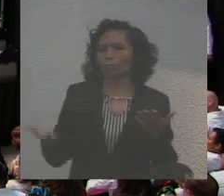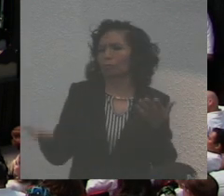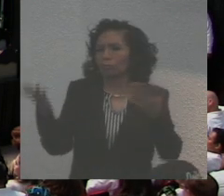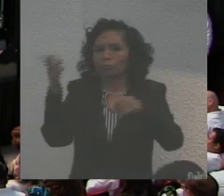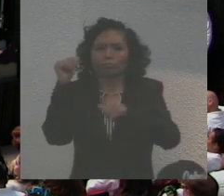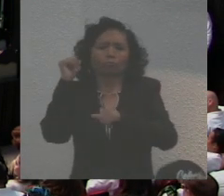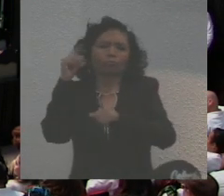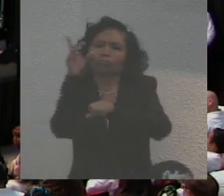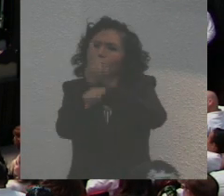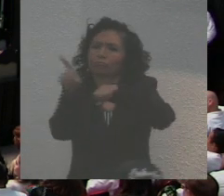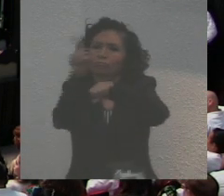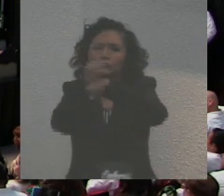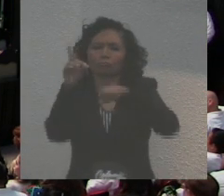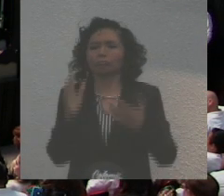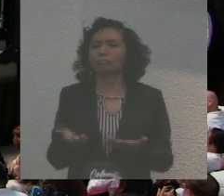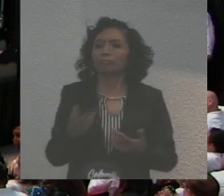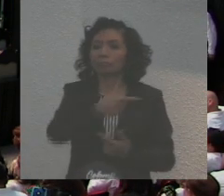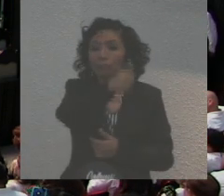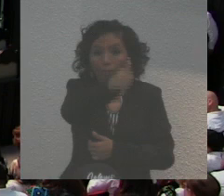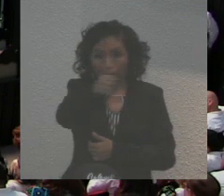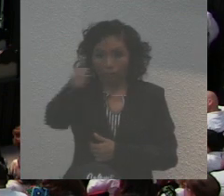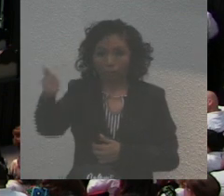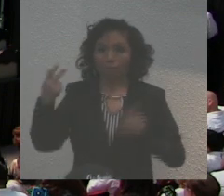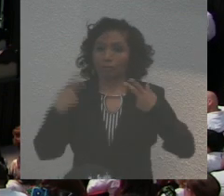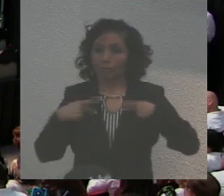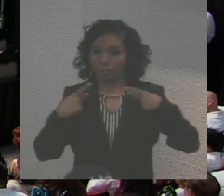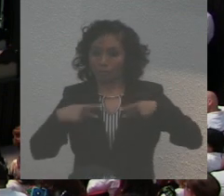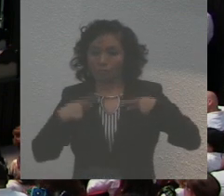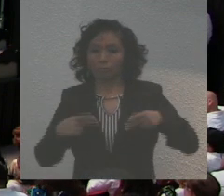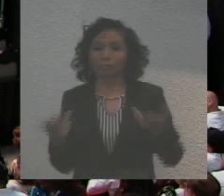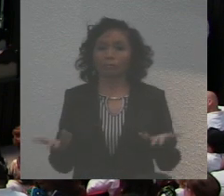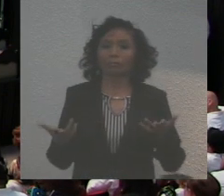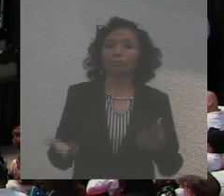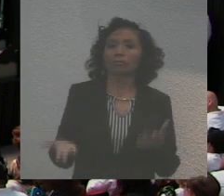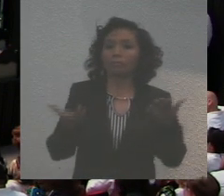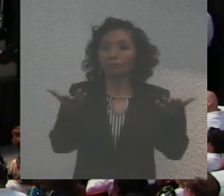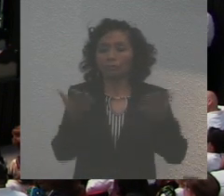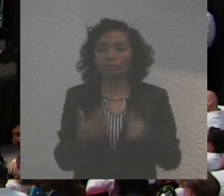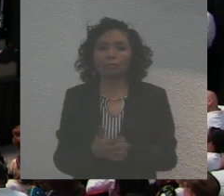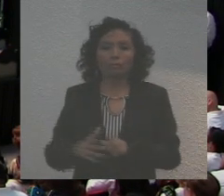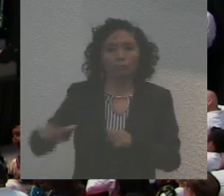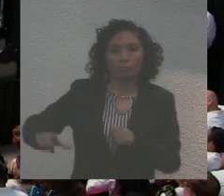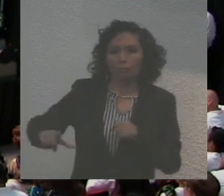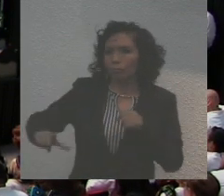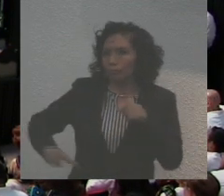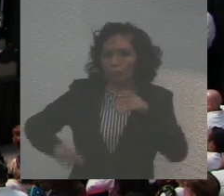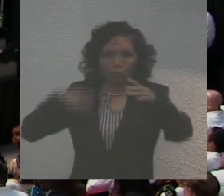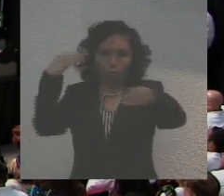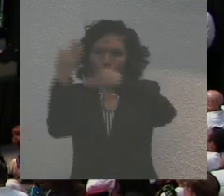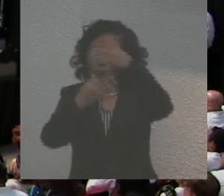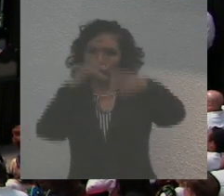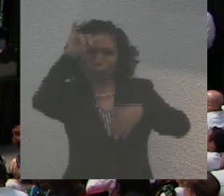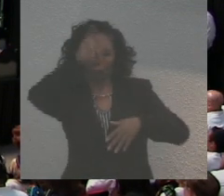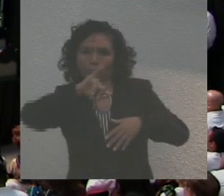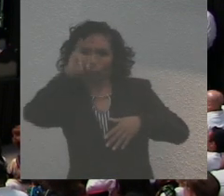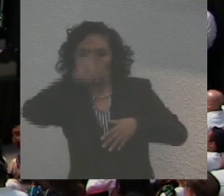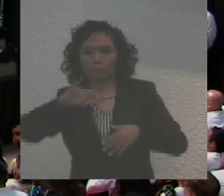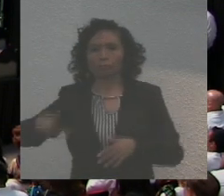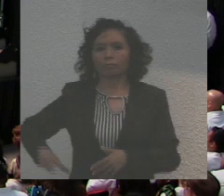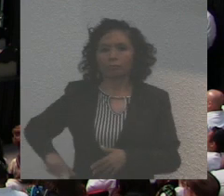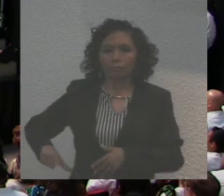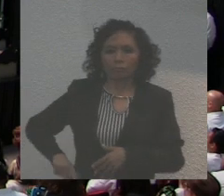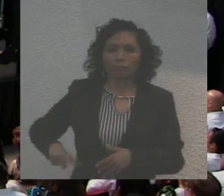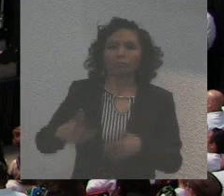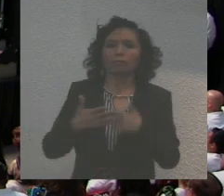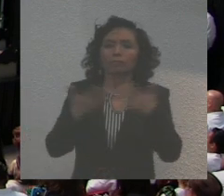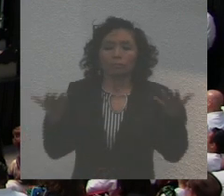eventos, a cada una y cada uno de los protagonistas de los diversos órdenes de gobierno, gracias por estar aquí, al Gabinete Legal y